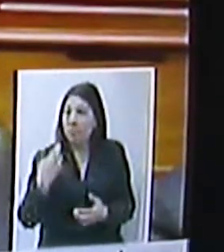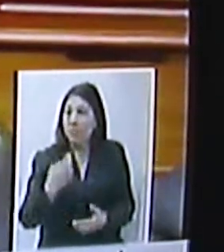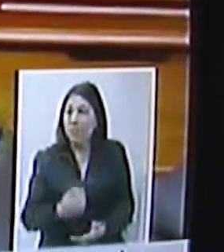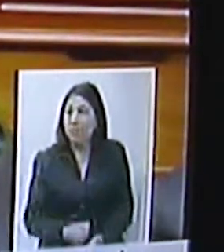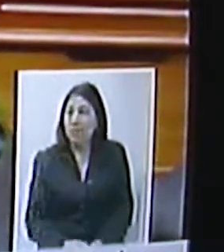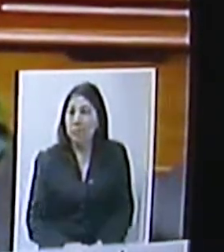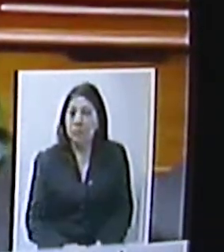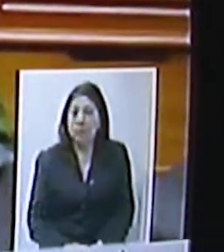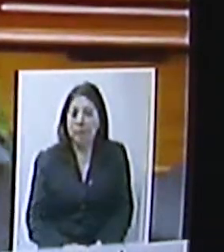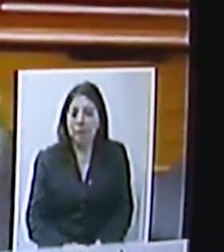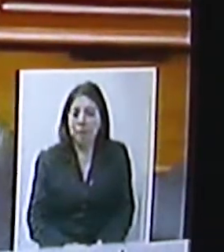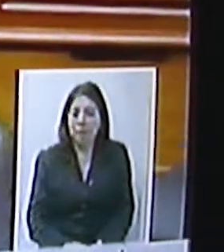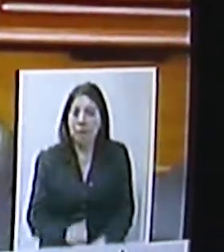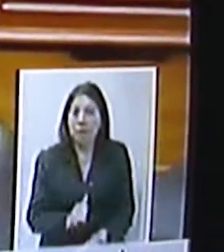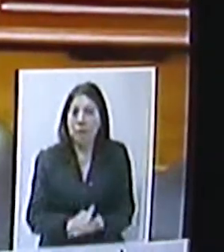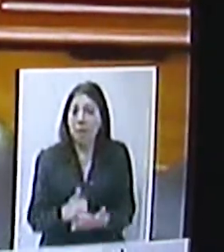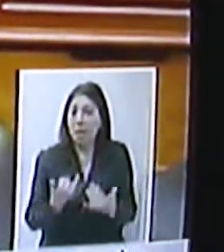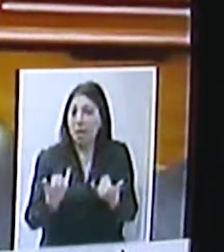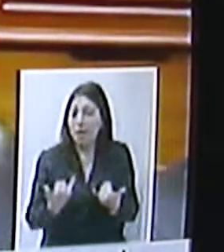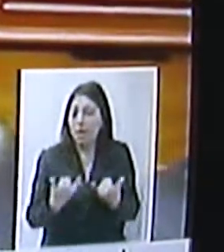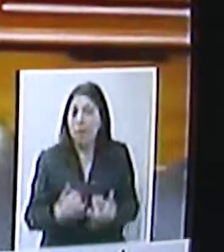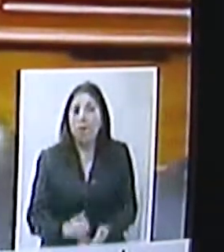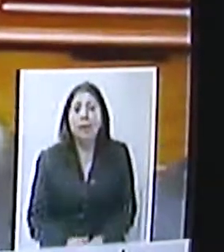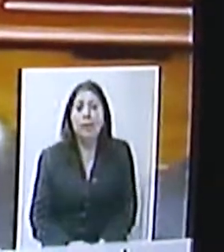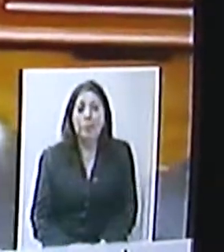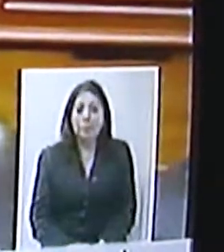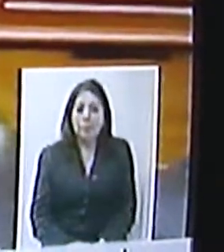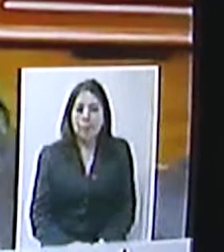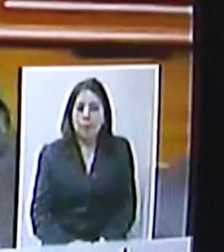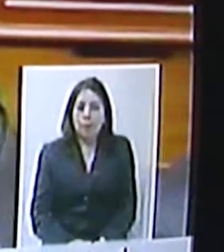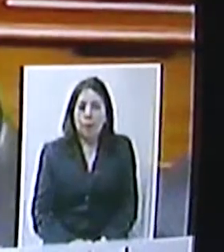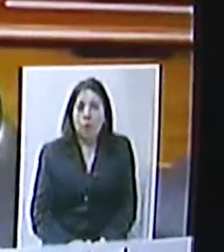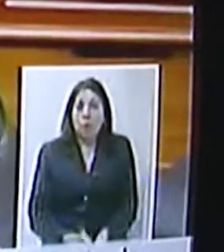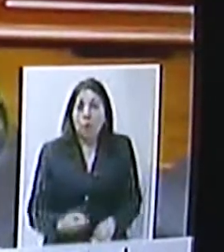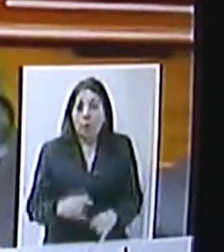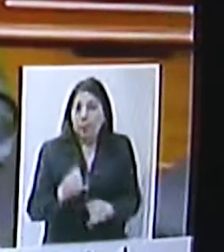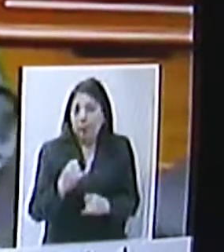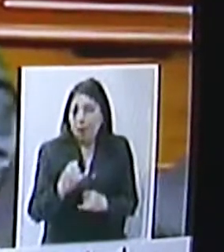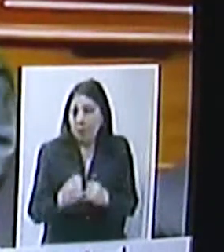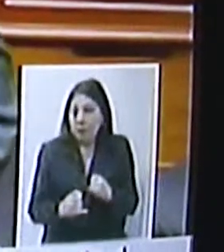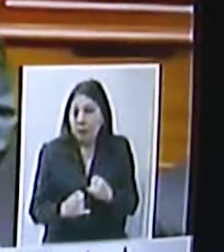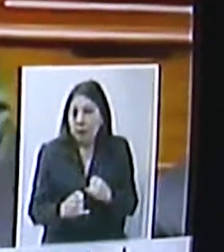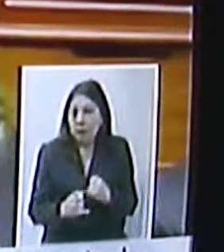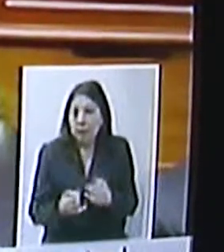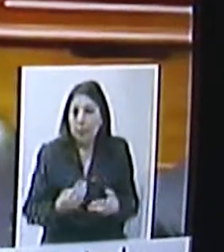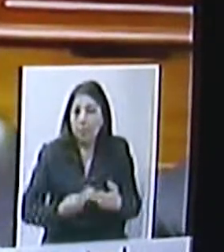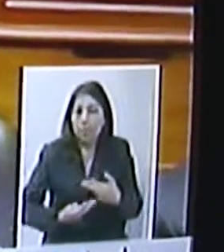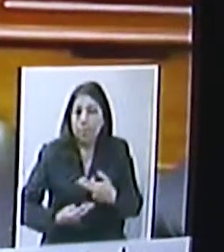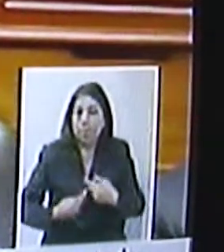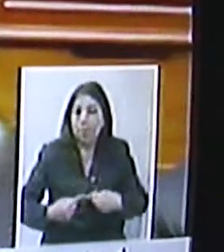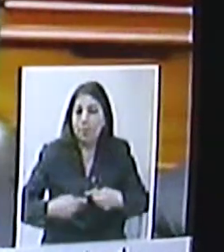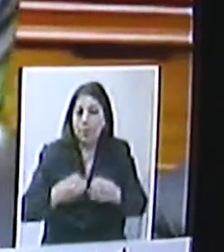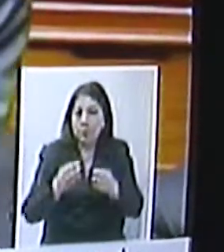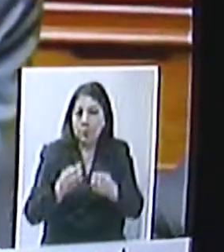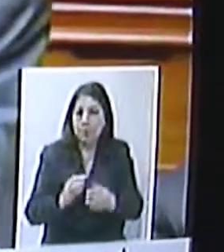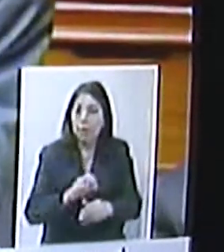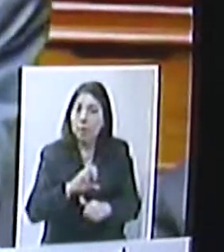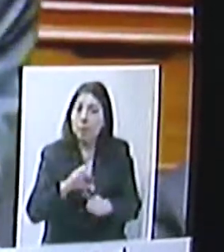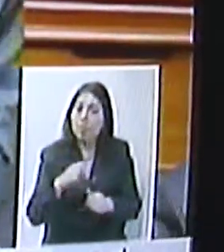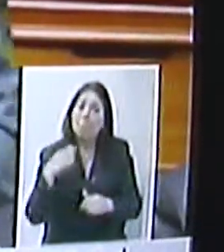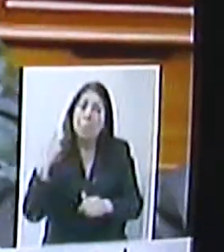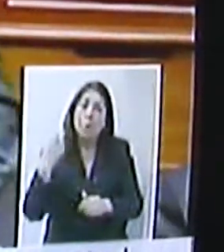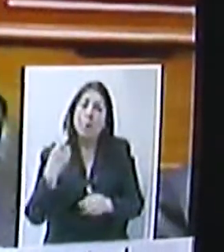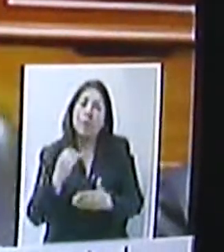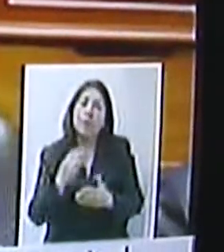político que en este momento, cuando por fin estamos retomando un debate serio en torno a